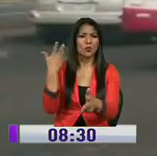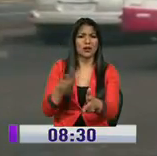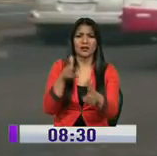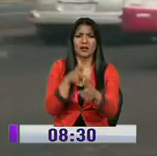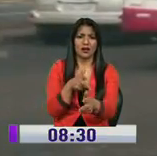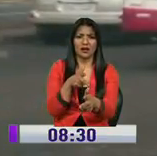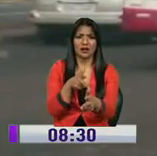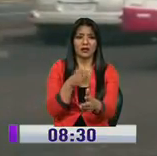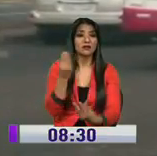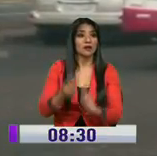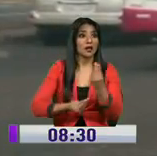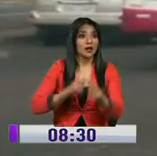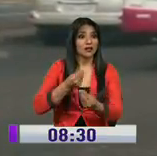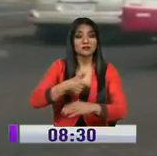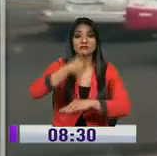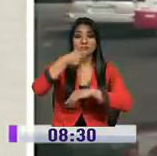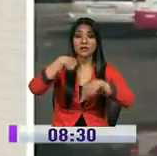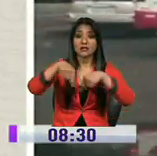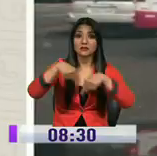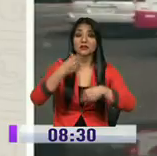¿Y saben qué hacen los agentes de tránsito?